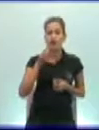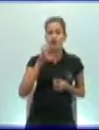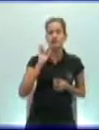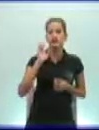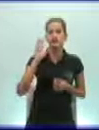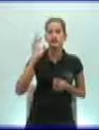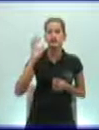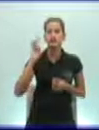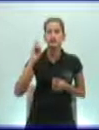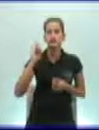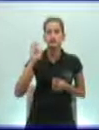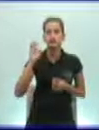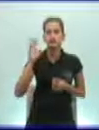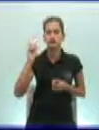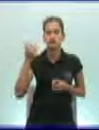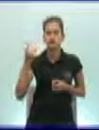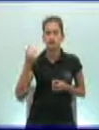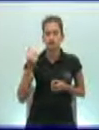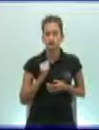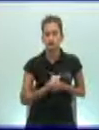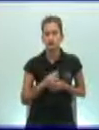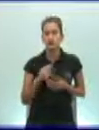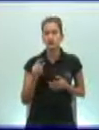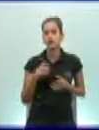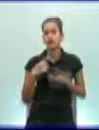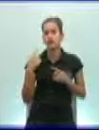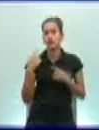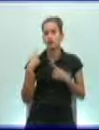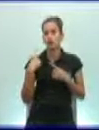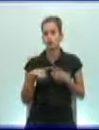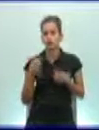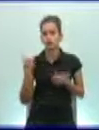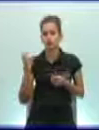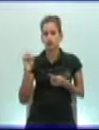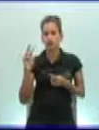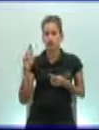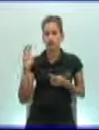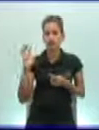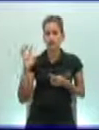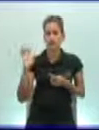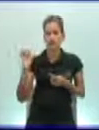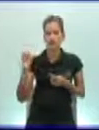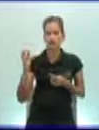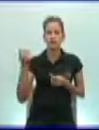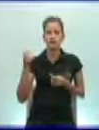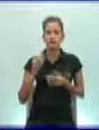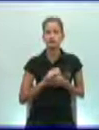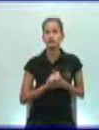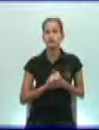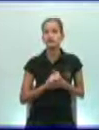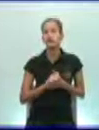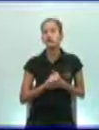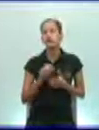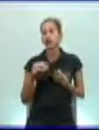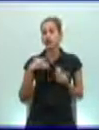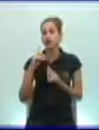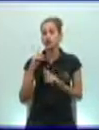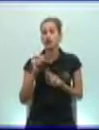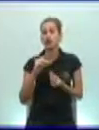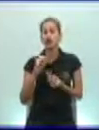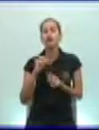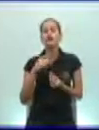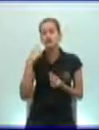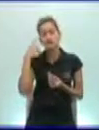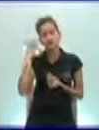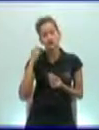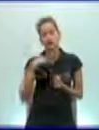el lexema de vivirían y vemos que coinciden. Y acá tenemos la parte que no varía, que es el lexema, y los morfemas